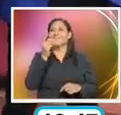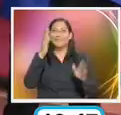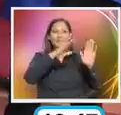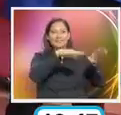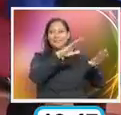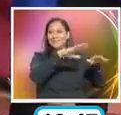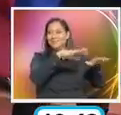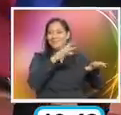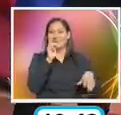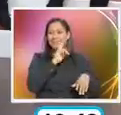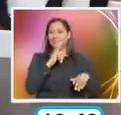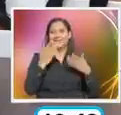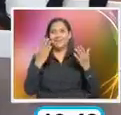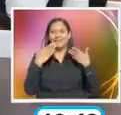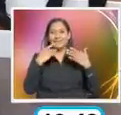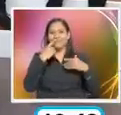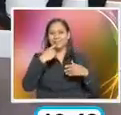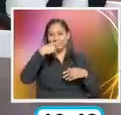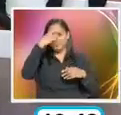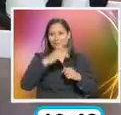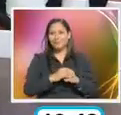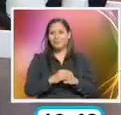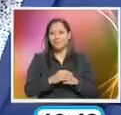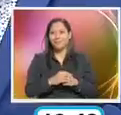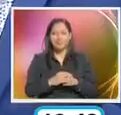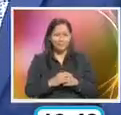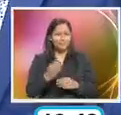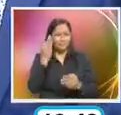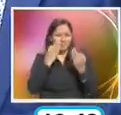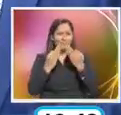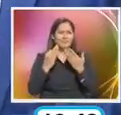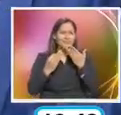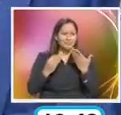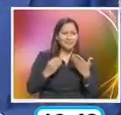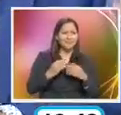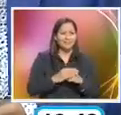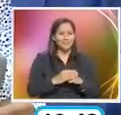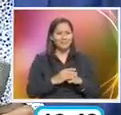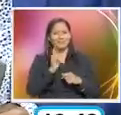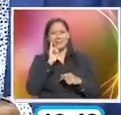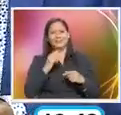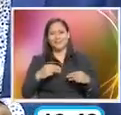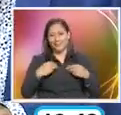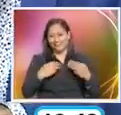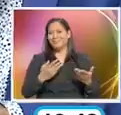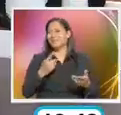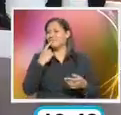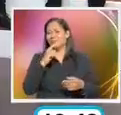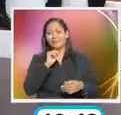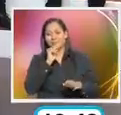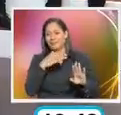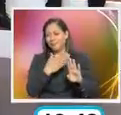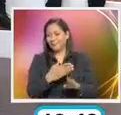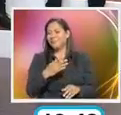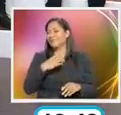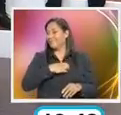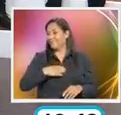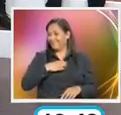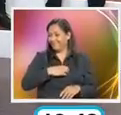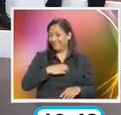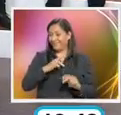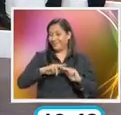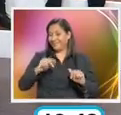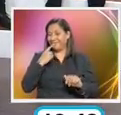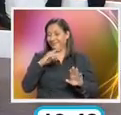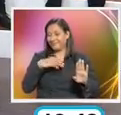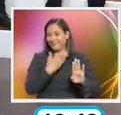echar. No, hombre, pues nos tratan muy bien todas las muchachas. No tenemos quejas, estamos muy contentos. Nada de quejas.